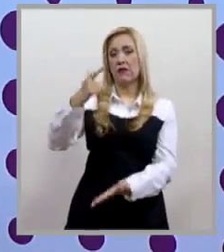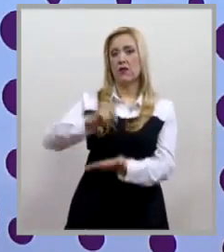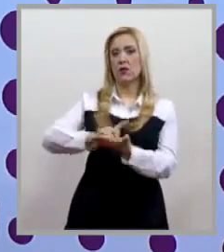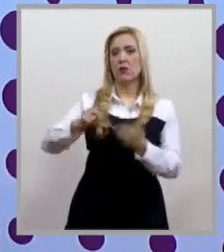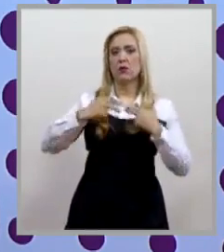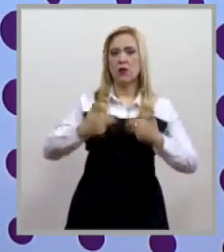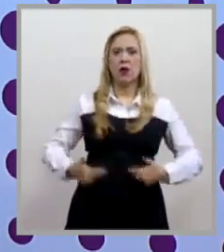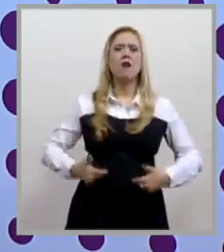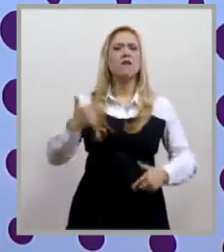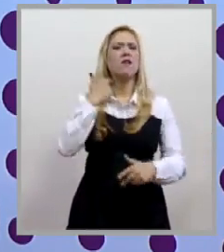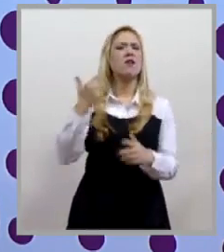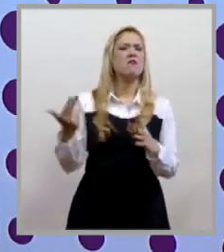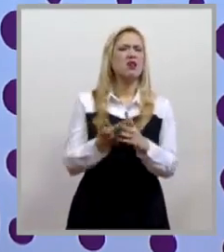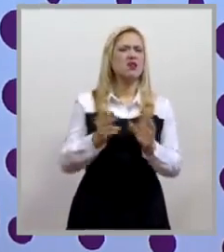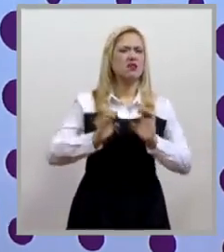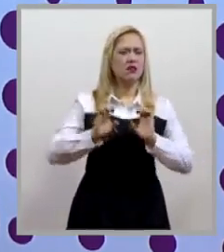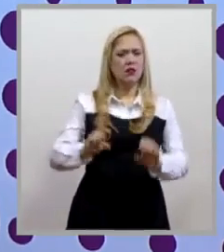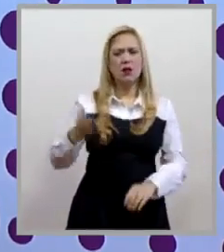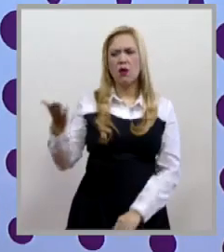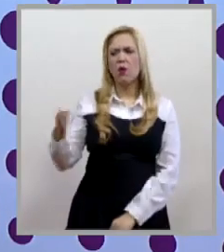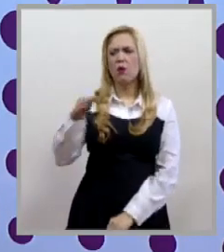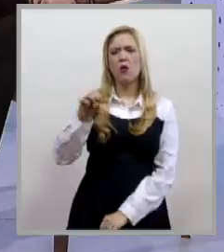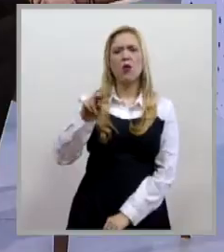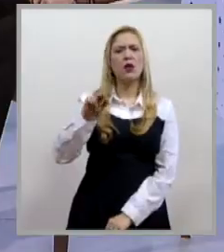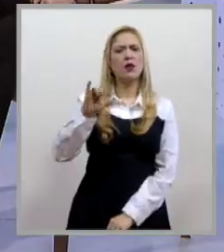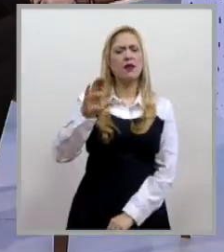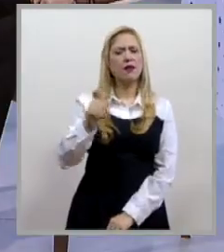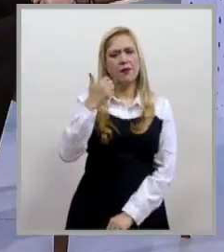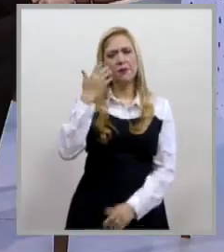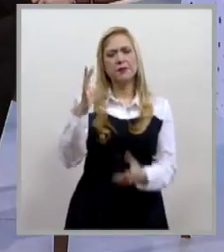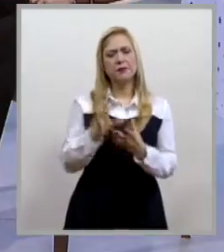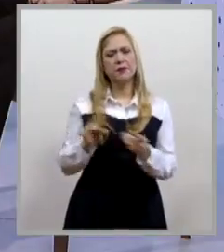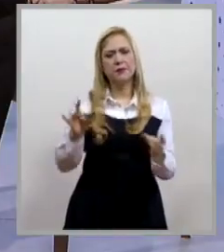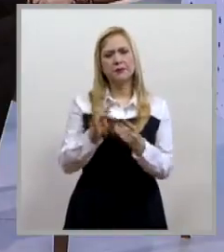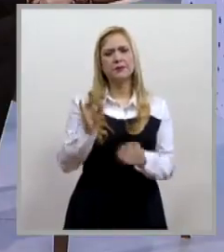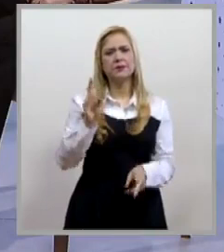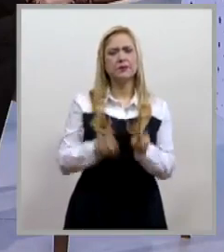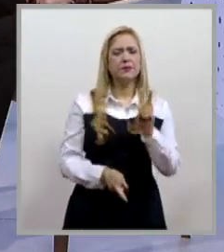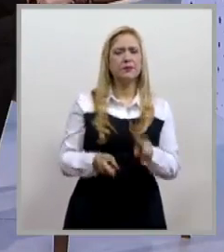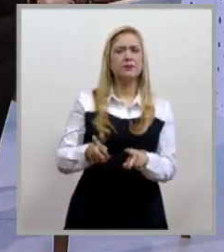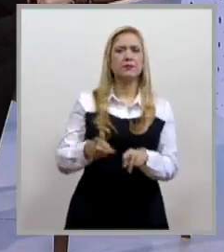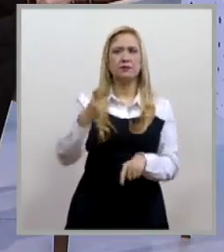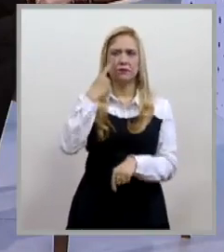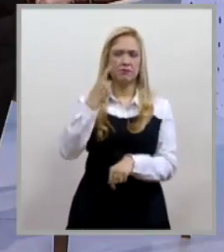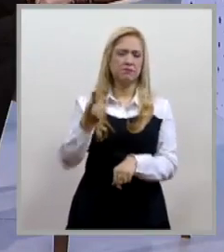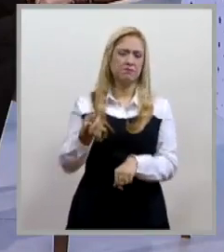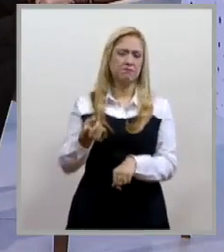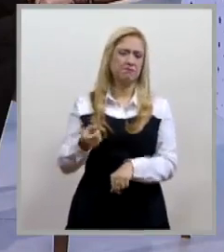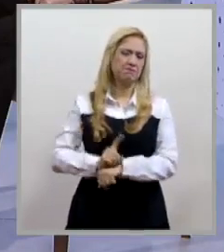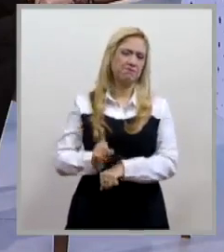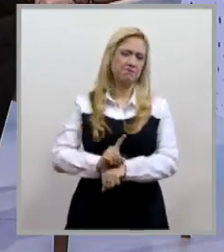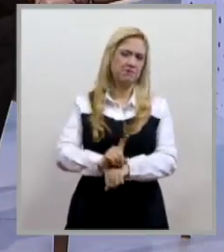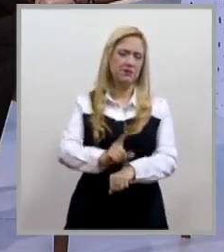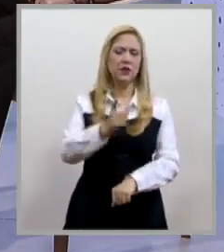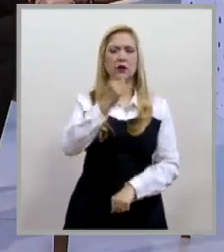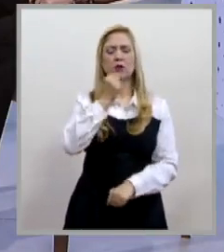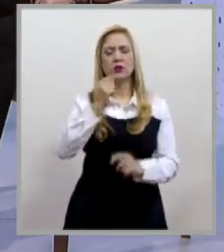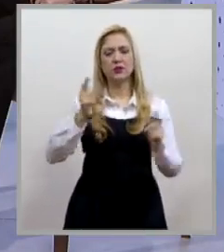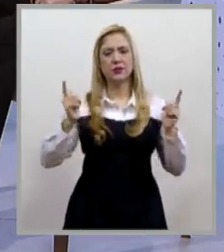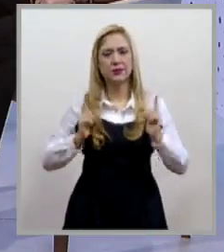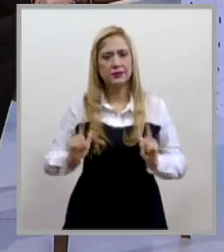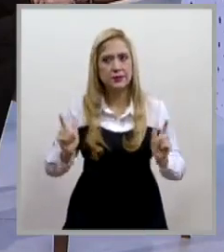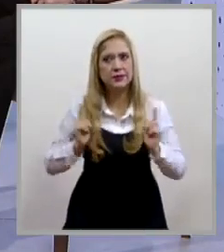feminicidio. Mónica, me gustaría retomar la conversación contigo. Hablamos cotidianamente, bueno, ya en el Poder Judicial Federal y en otras